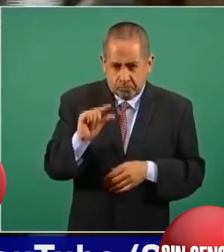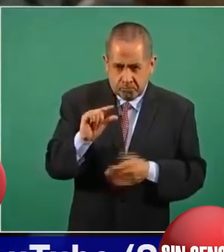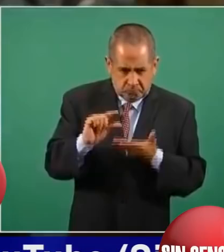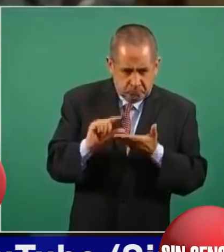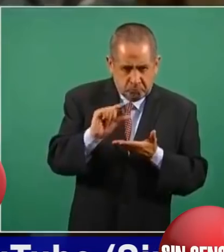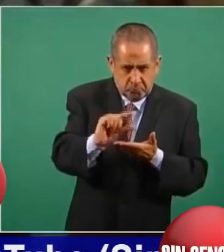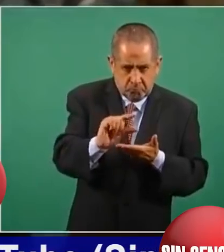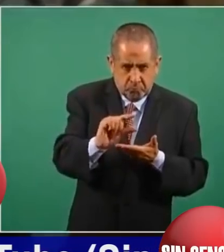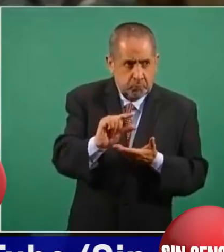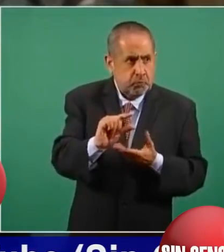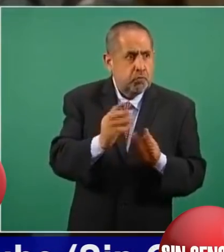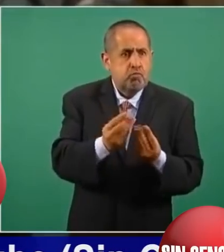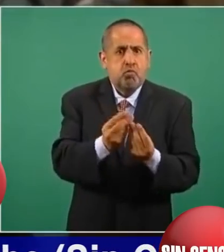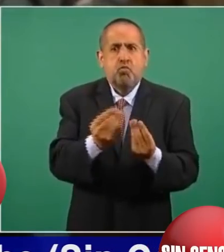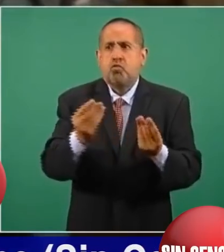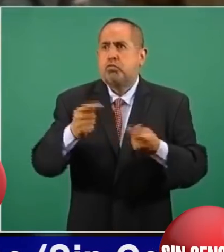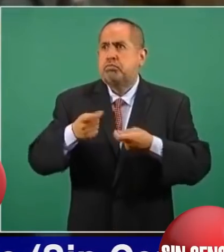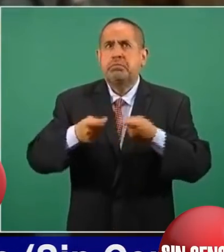hacer mucho.